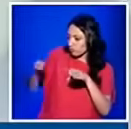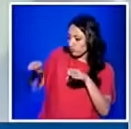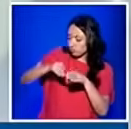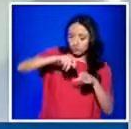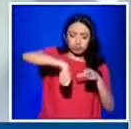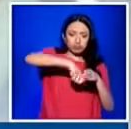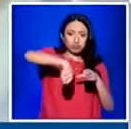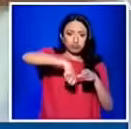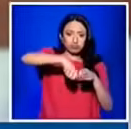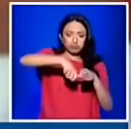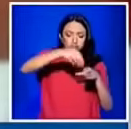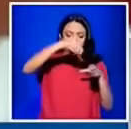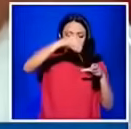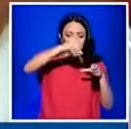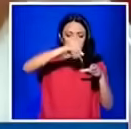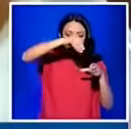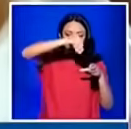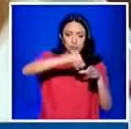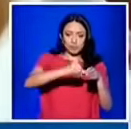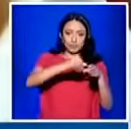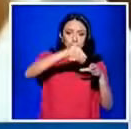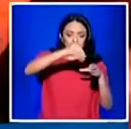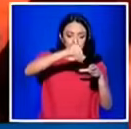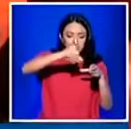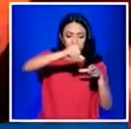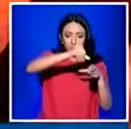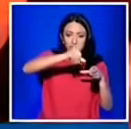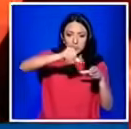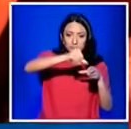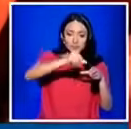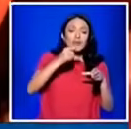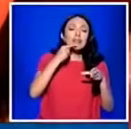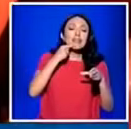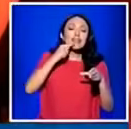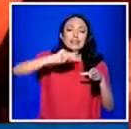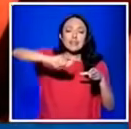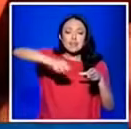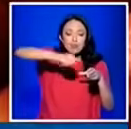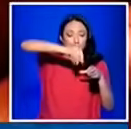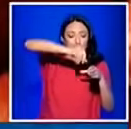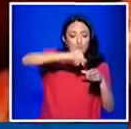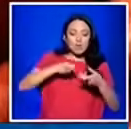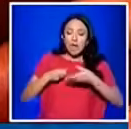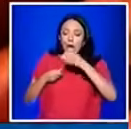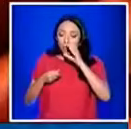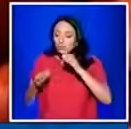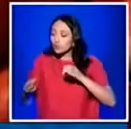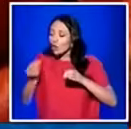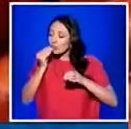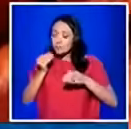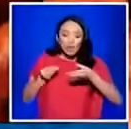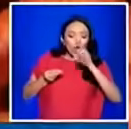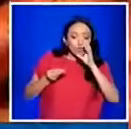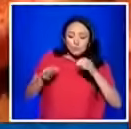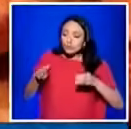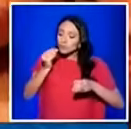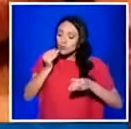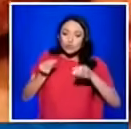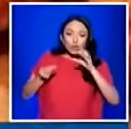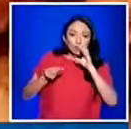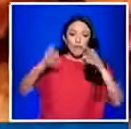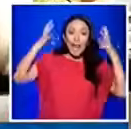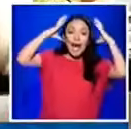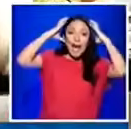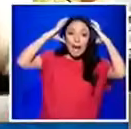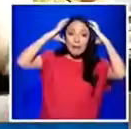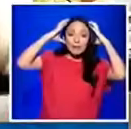realizar. Se le pone un poco de encurtido, y con esta sopita podemos comer la parte de la cabeza